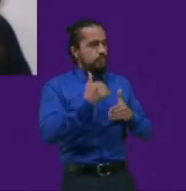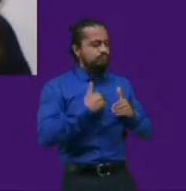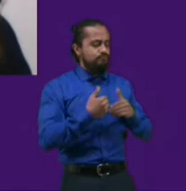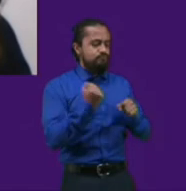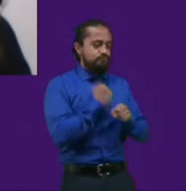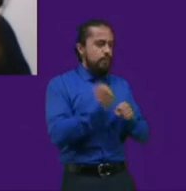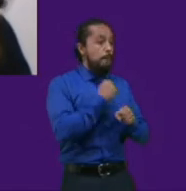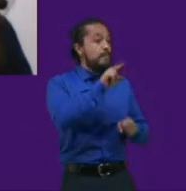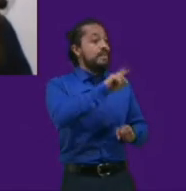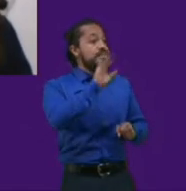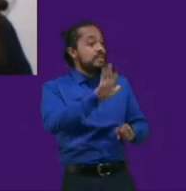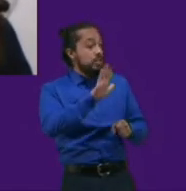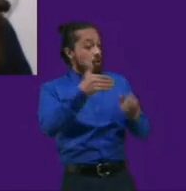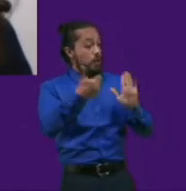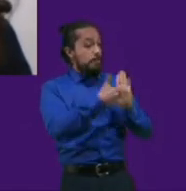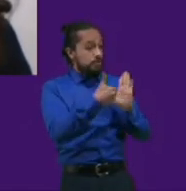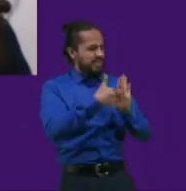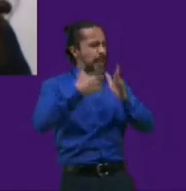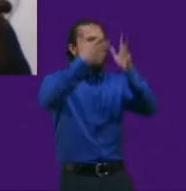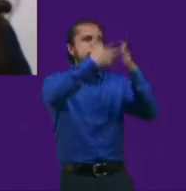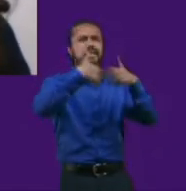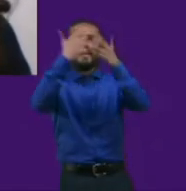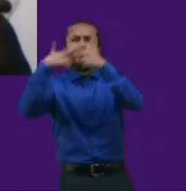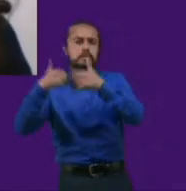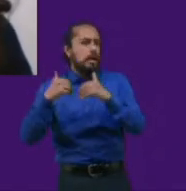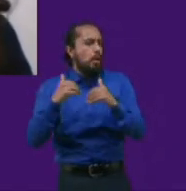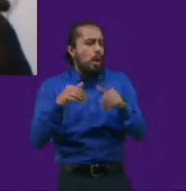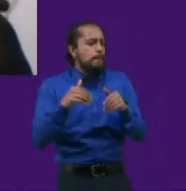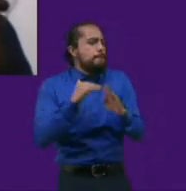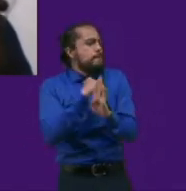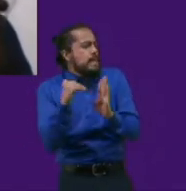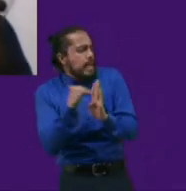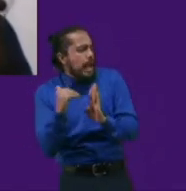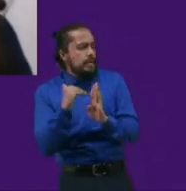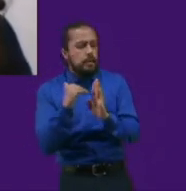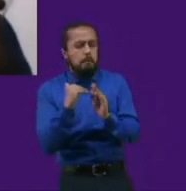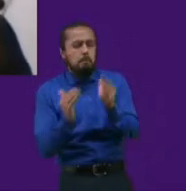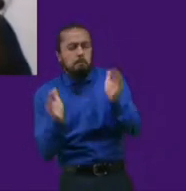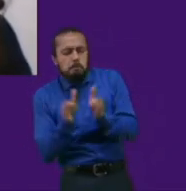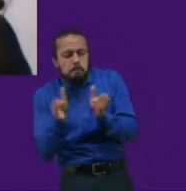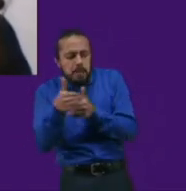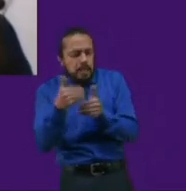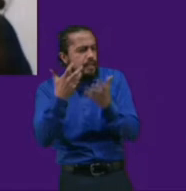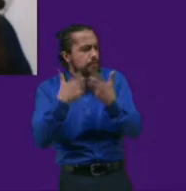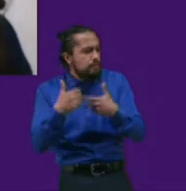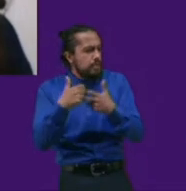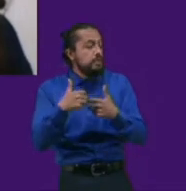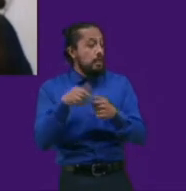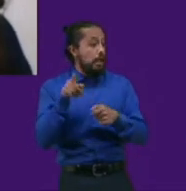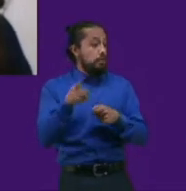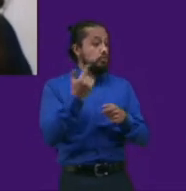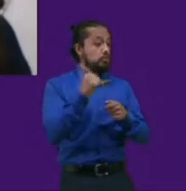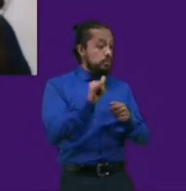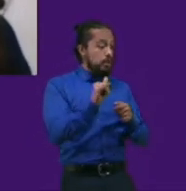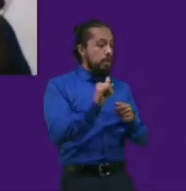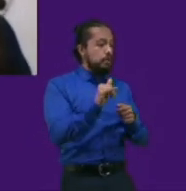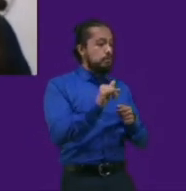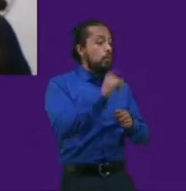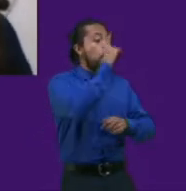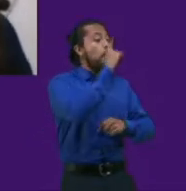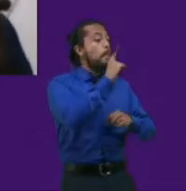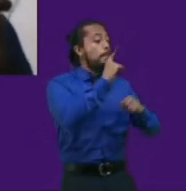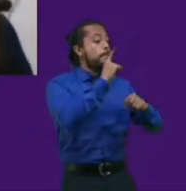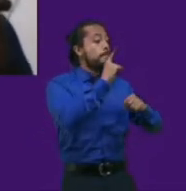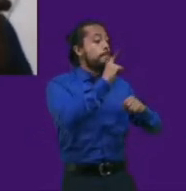25 mil compañías aproximadamente, pequeñas y medianas empresas, hayan descontado miles de facturas por casi